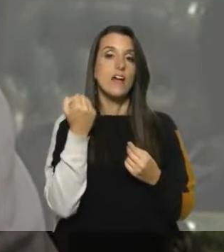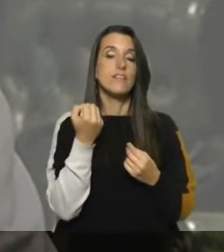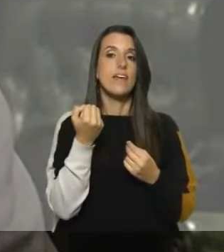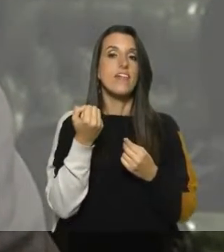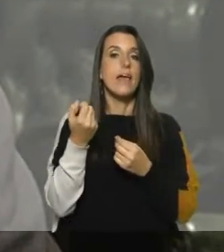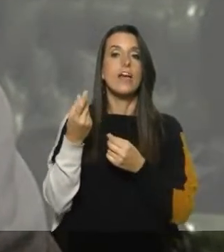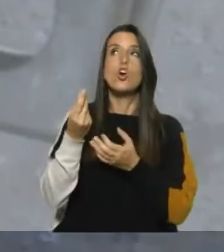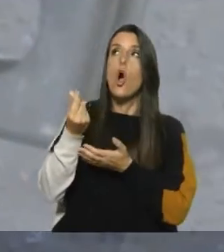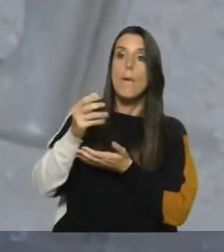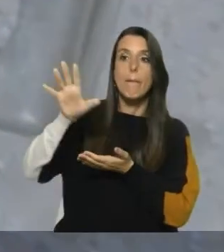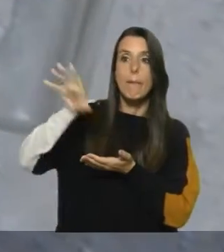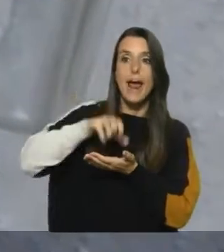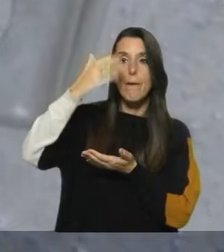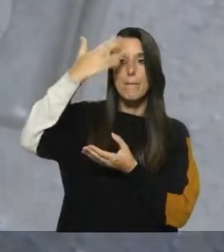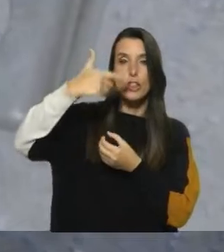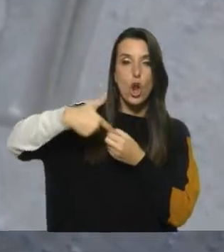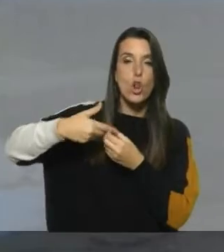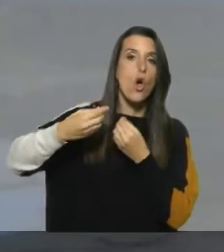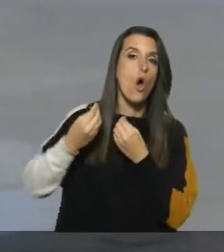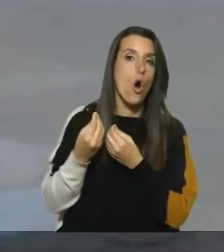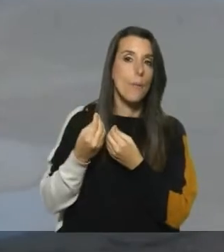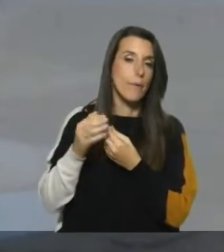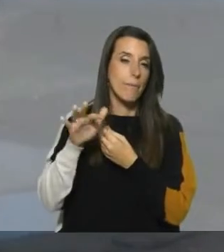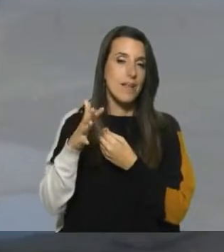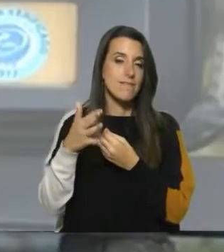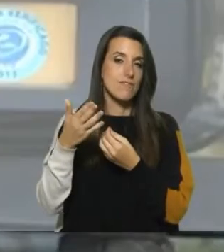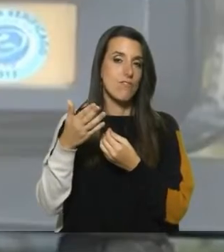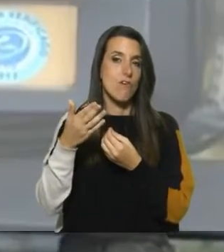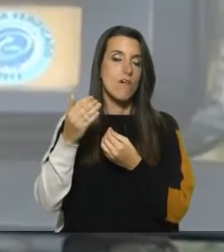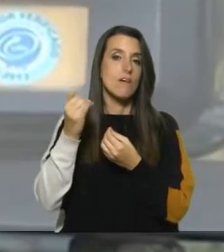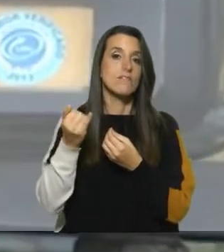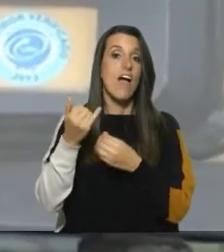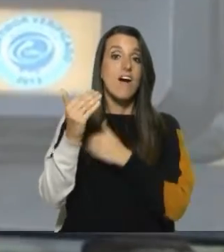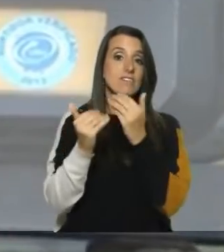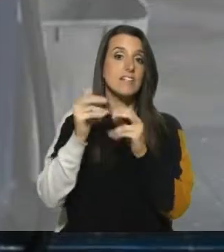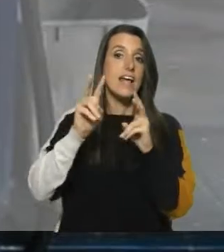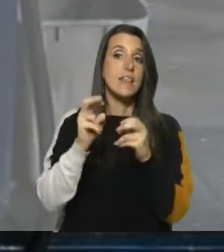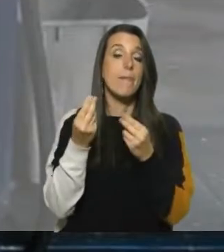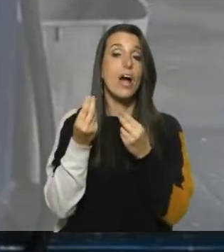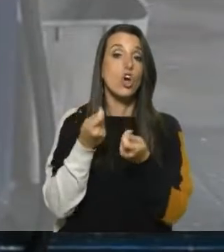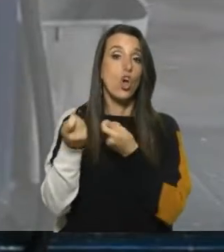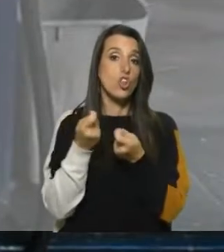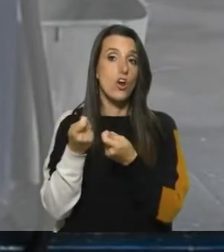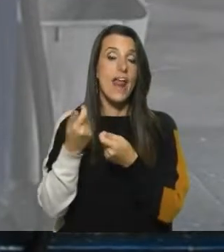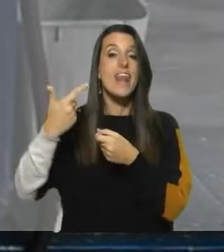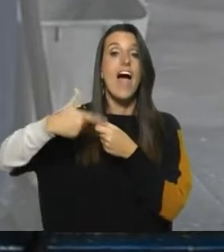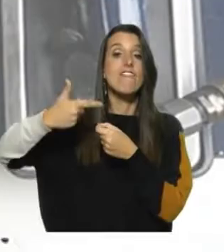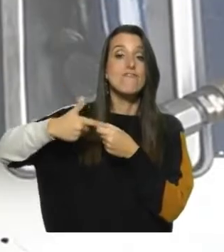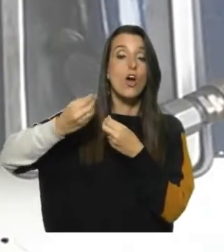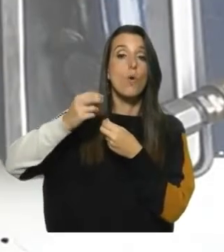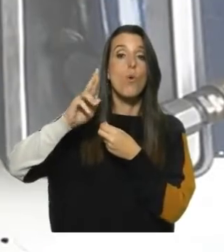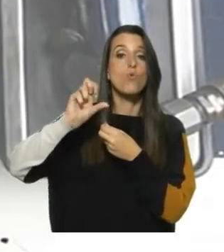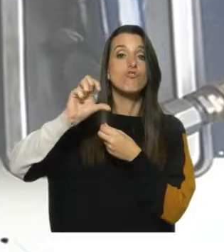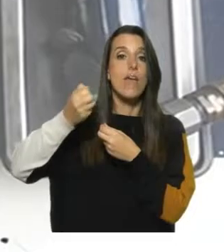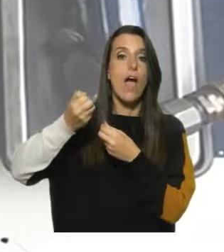importación de este proyecto son bastante similares en ese sentido y avanzar en la regulación de la cadena de combustibles por parte de la ursea